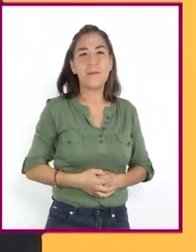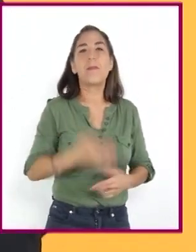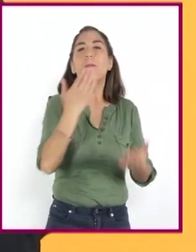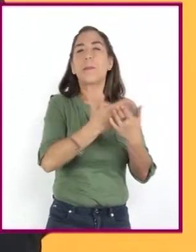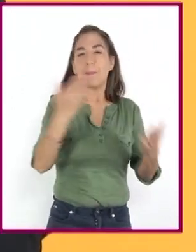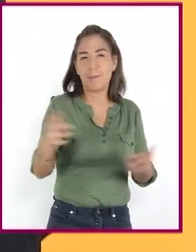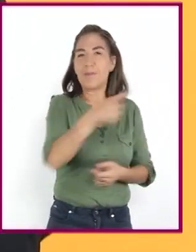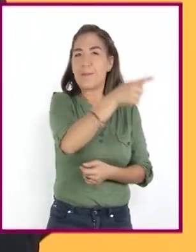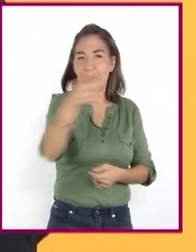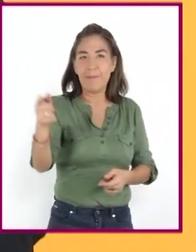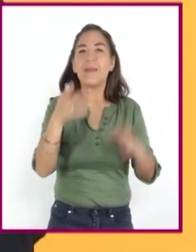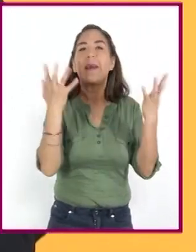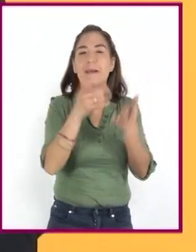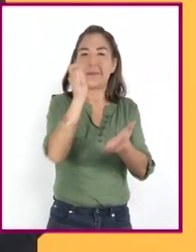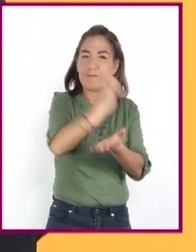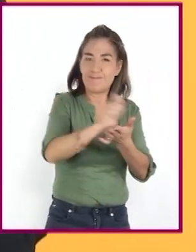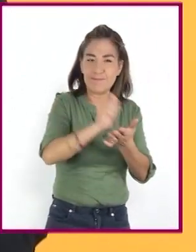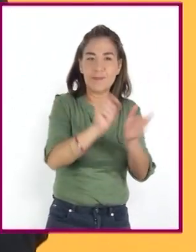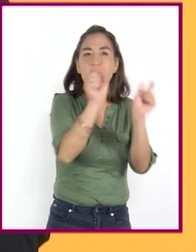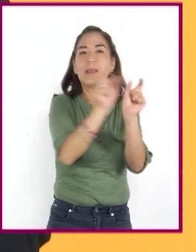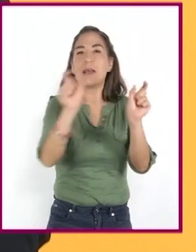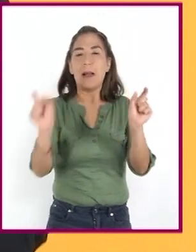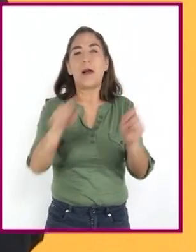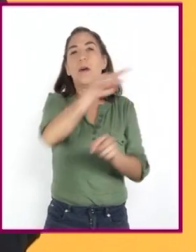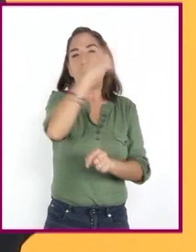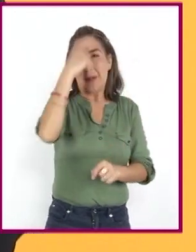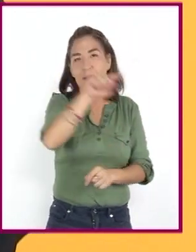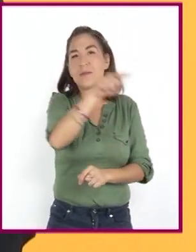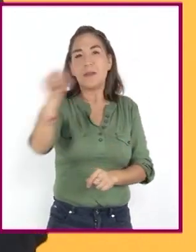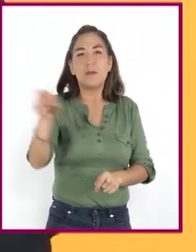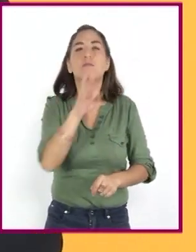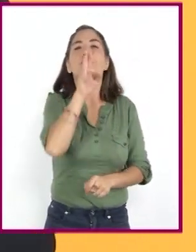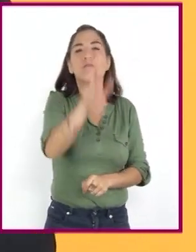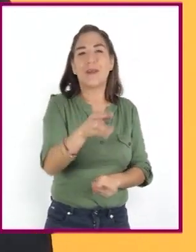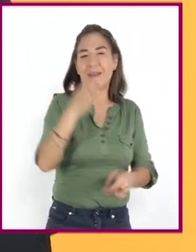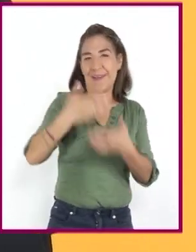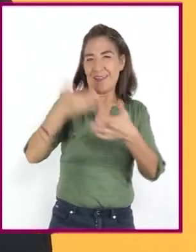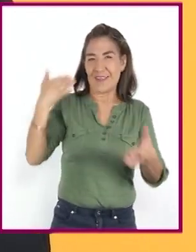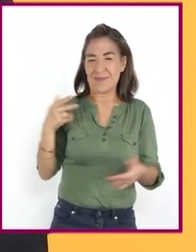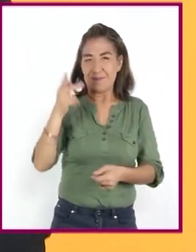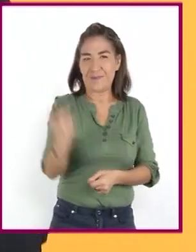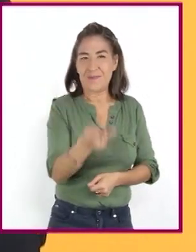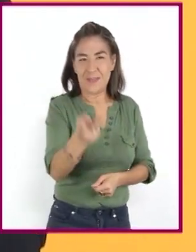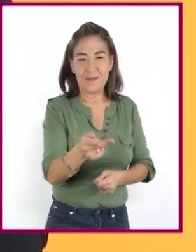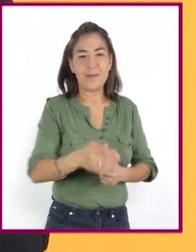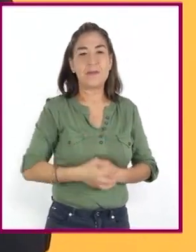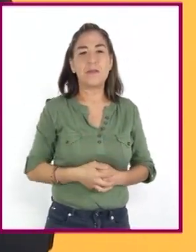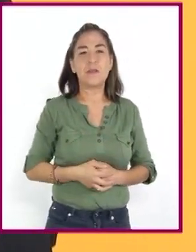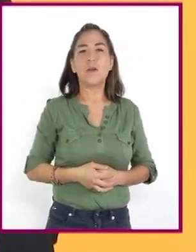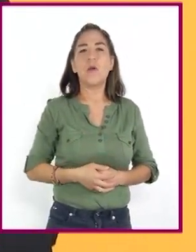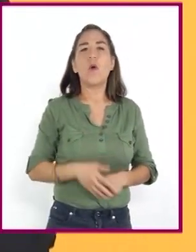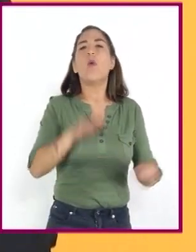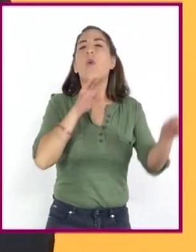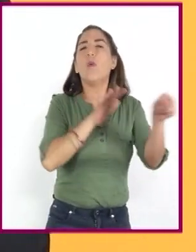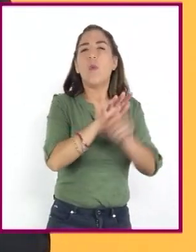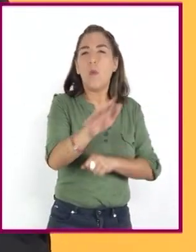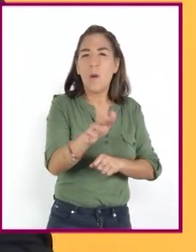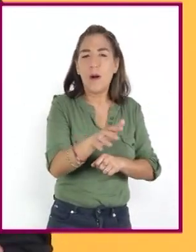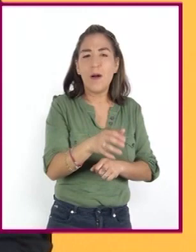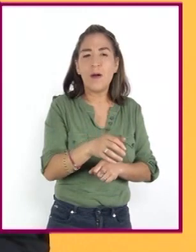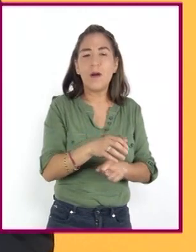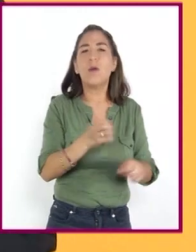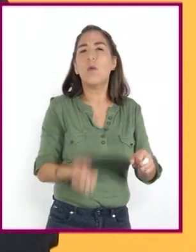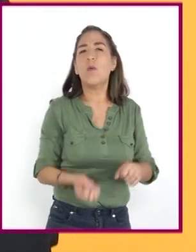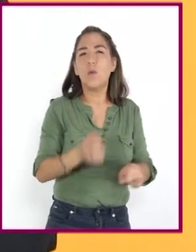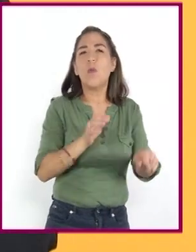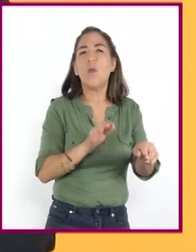invitamos a resolver la ecuación para responder las preguntas planteadas. ¿Cuál es el sueldo fijo de